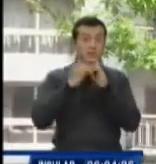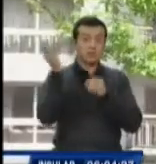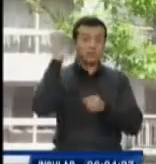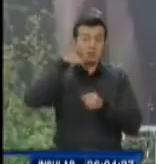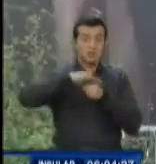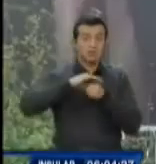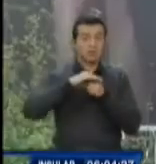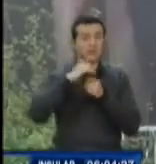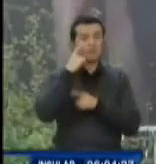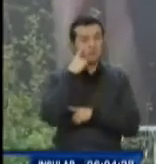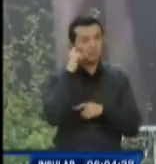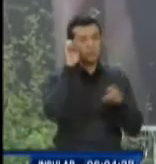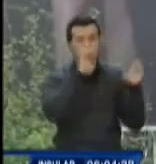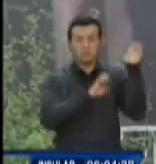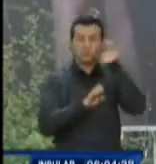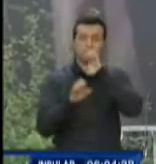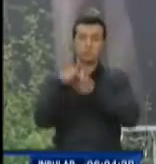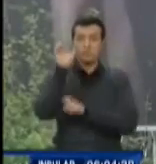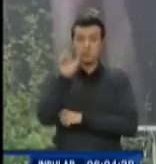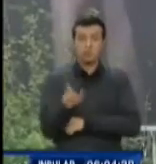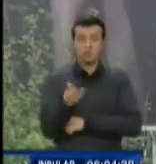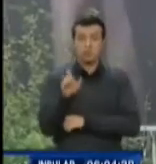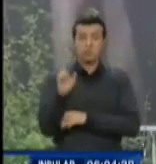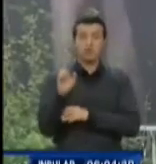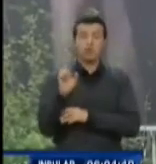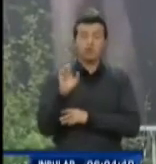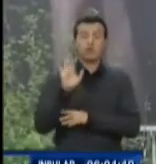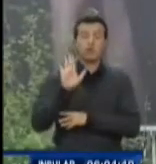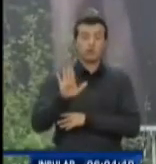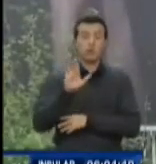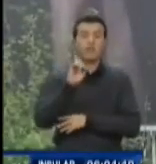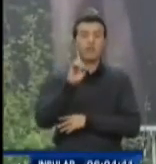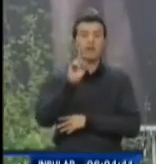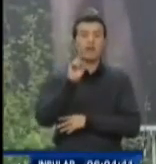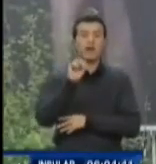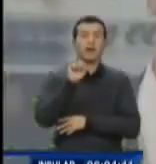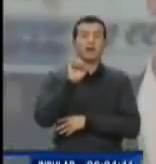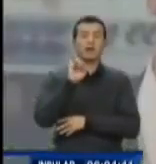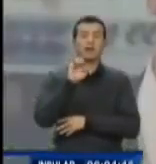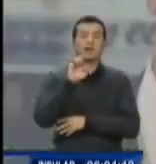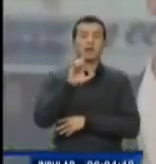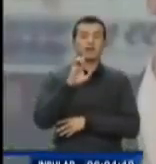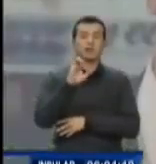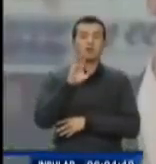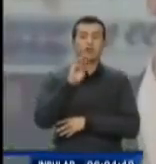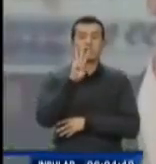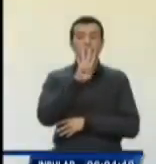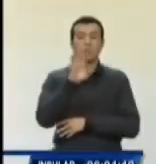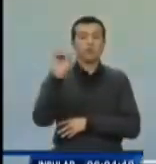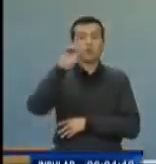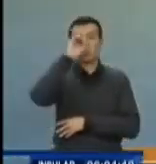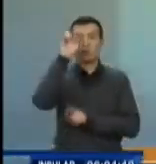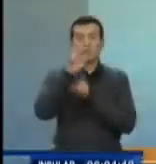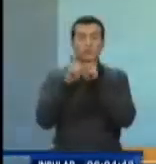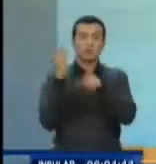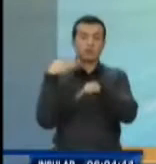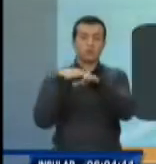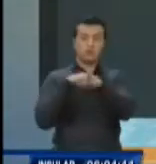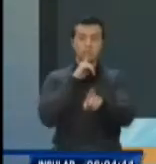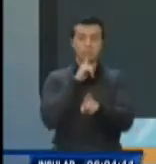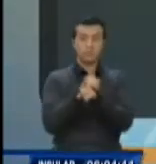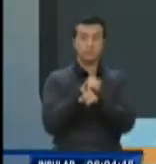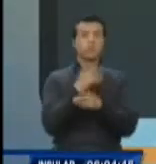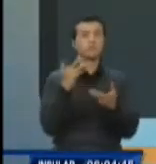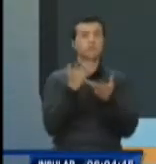los últimos sondeos colocan al candidato del oficialismo, Daniel Scioli, como líder de las encuestas con el 40% de respaldo. Scioli